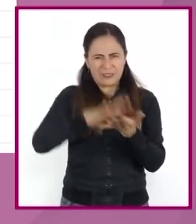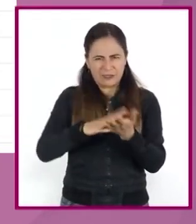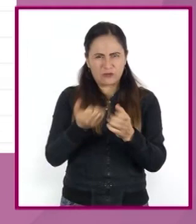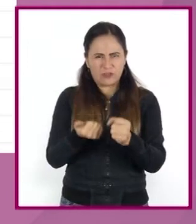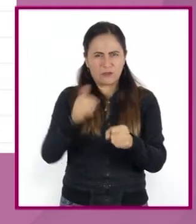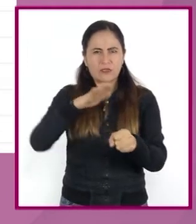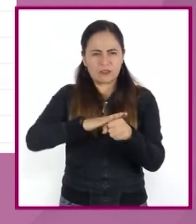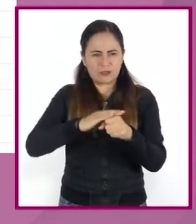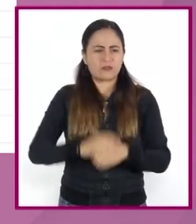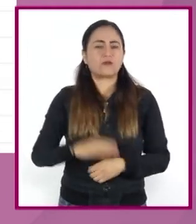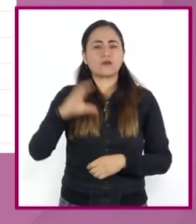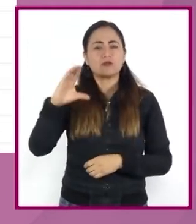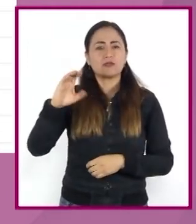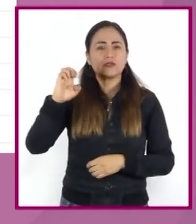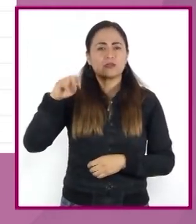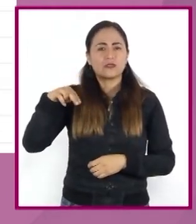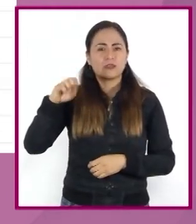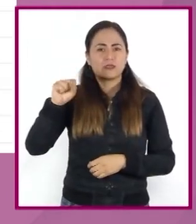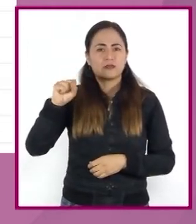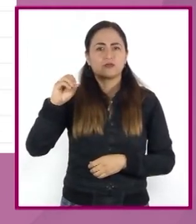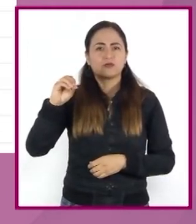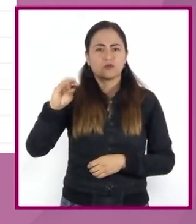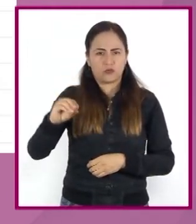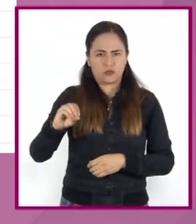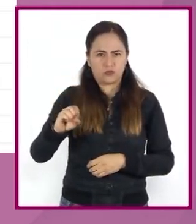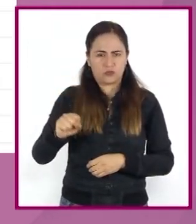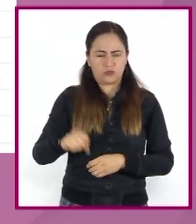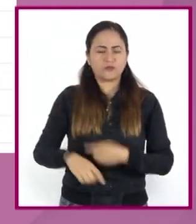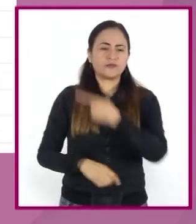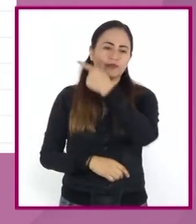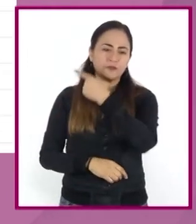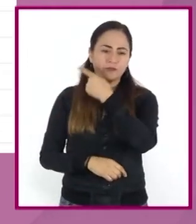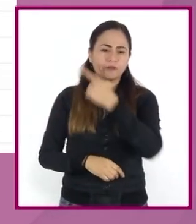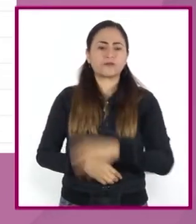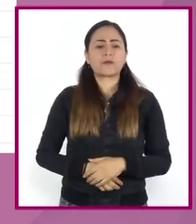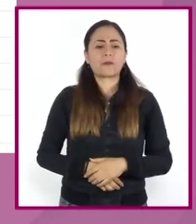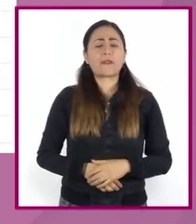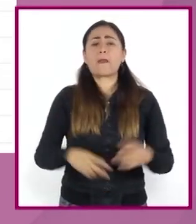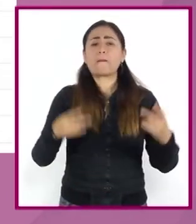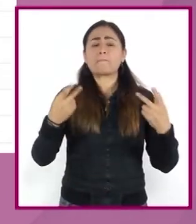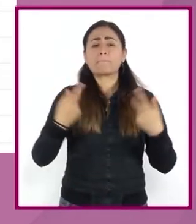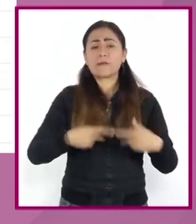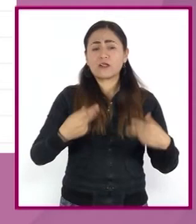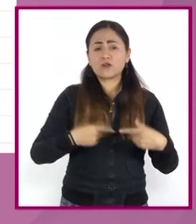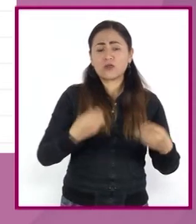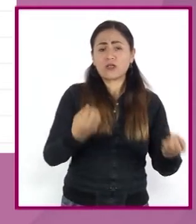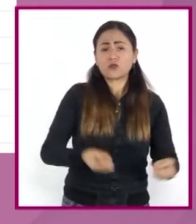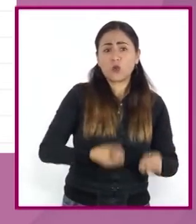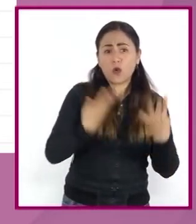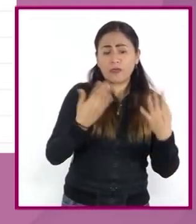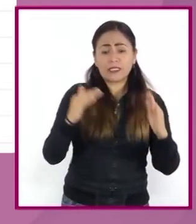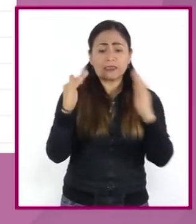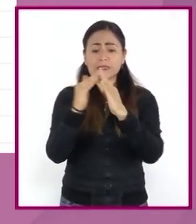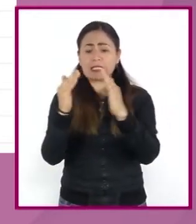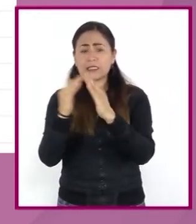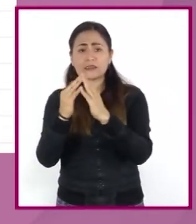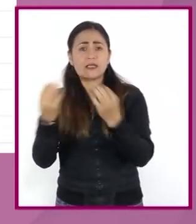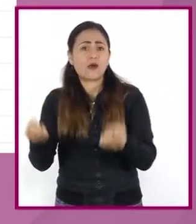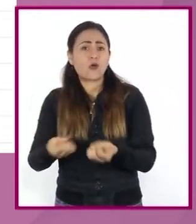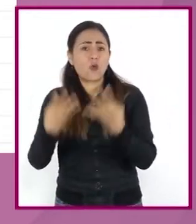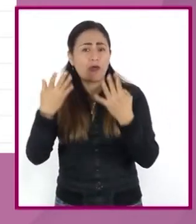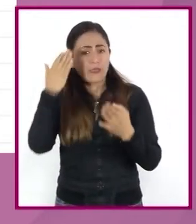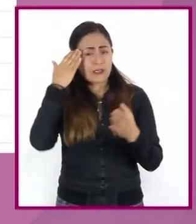Los censos de población consisten en el conteo de todas las personas y viviendas de un país en un periodo